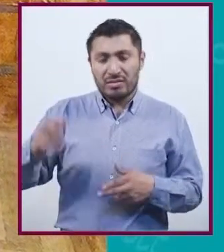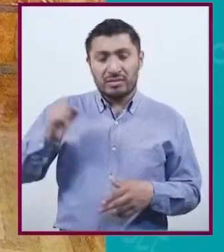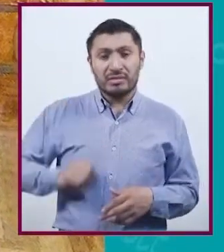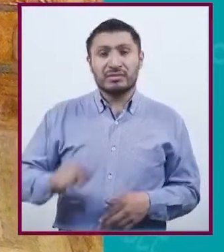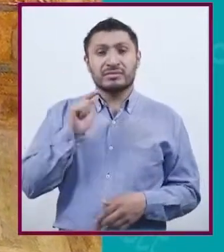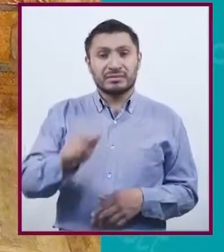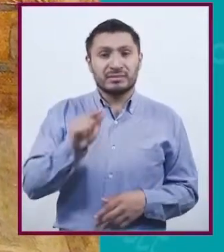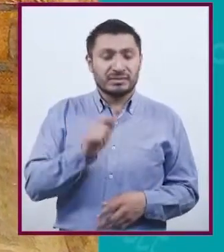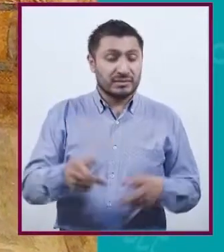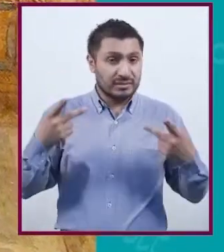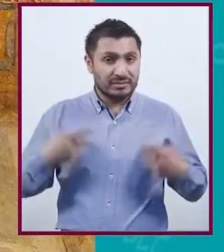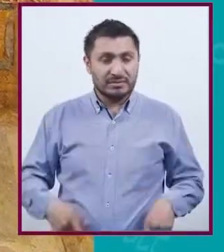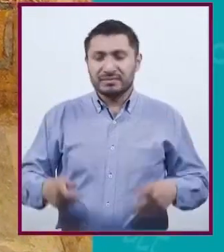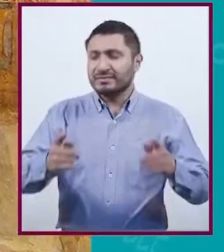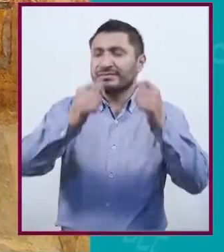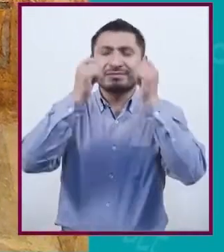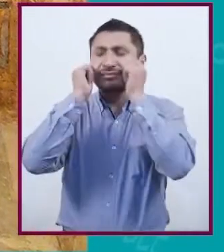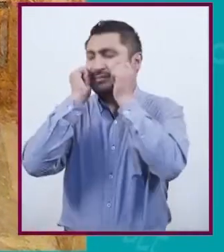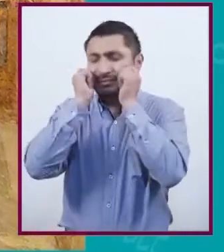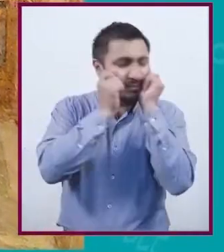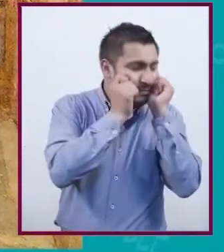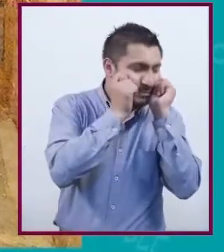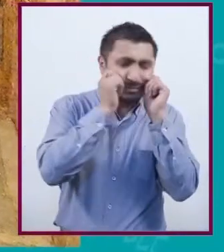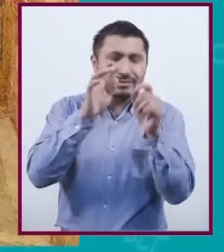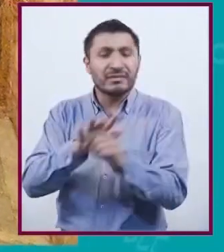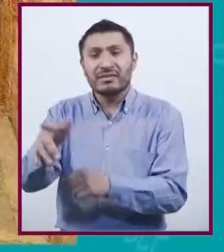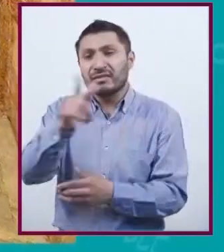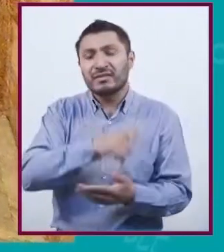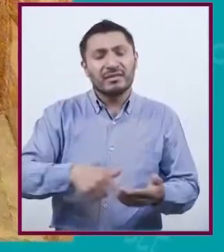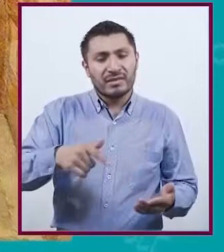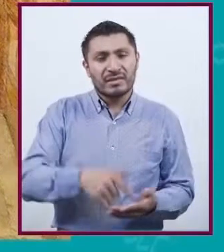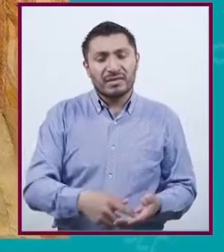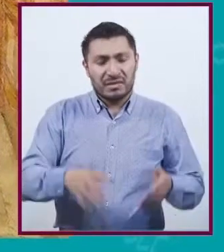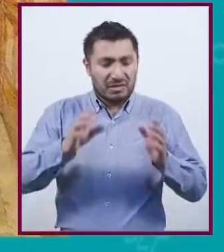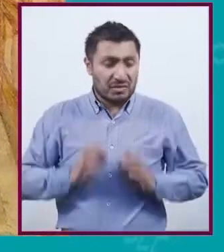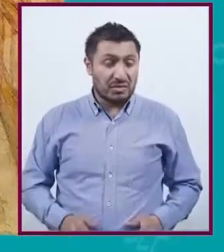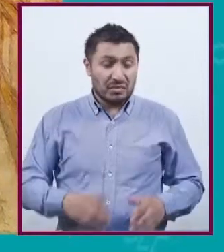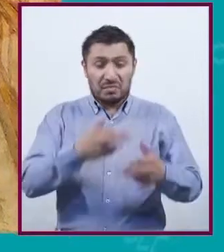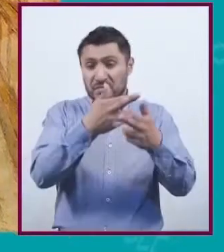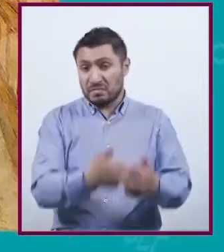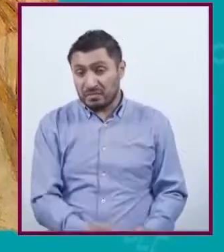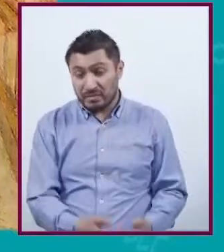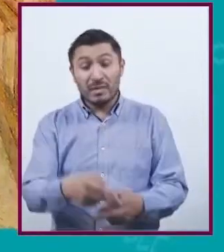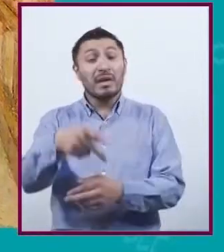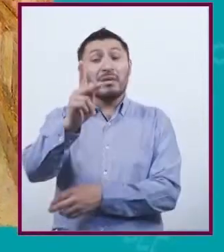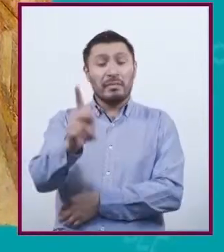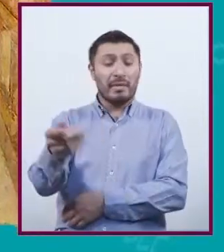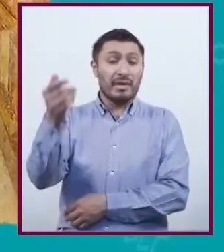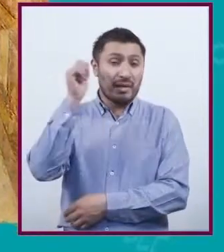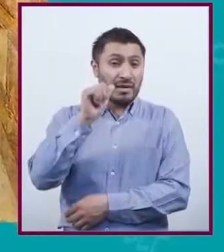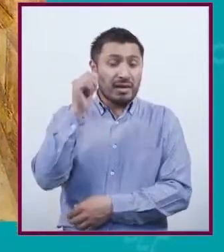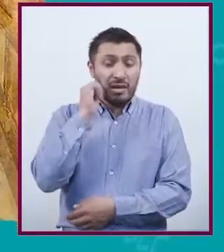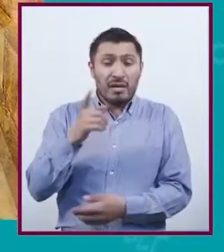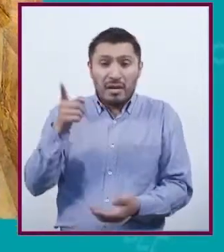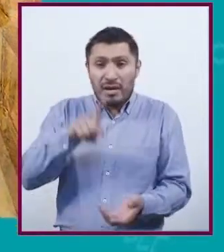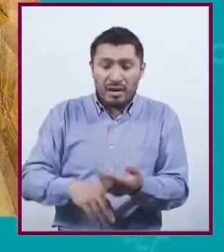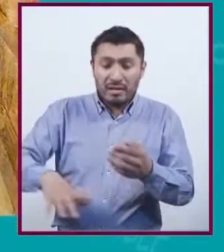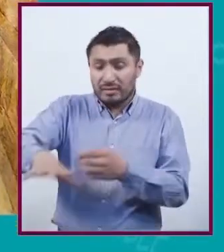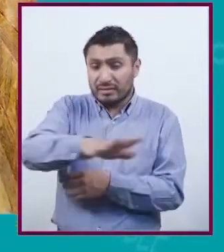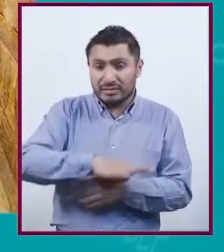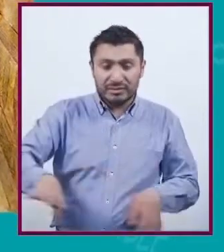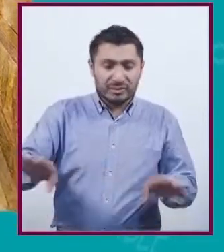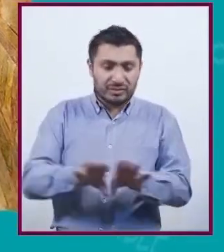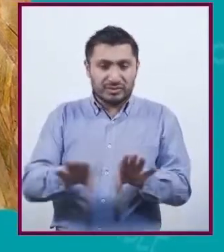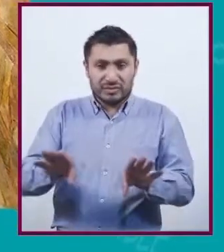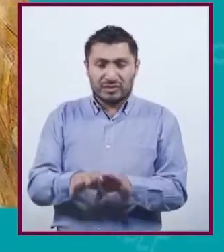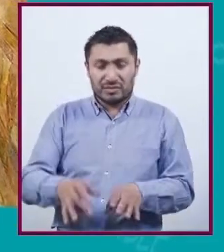en esta época y hasta el siglo XVII, a la gente no le importaba en qué sitio exacto terminaban sus restos, siempre y cuando